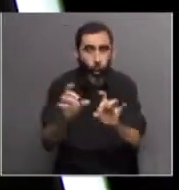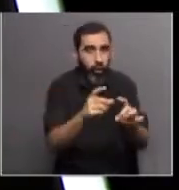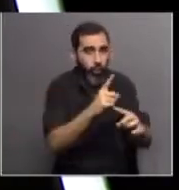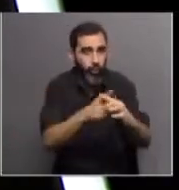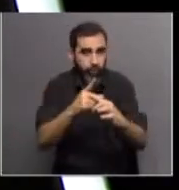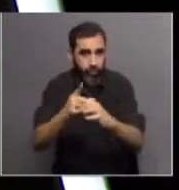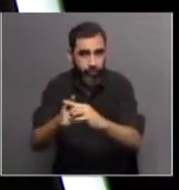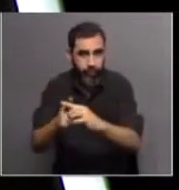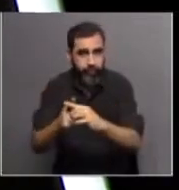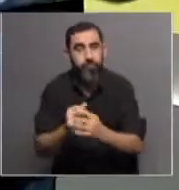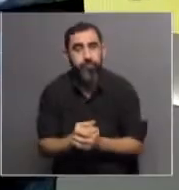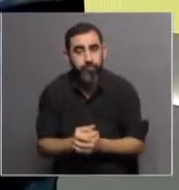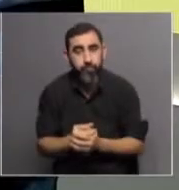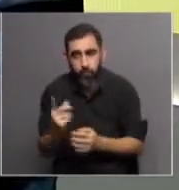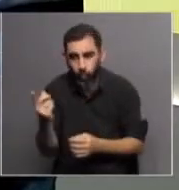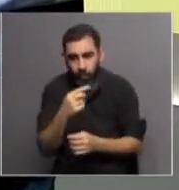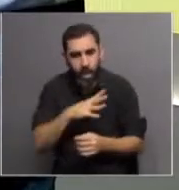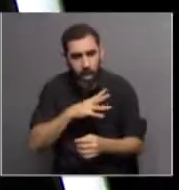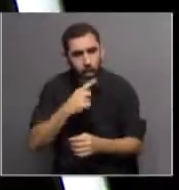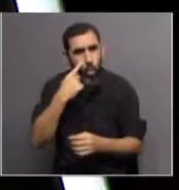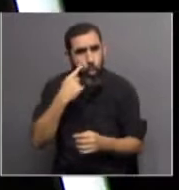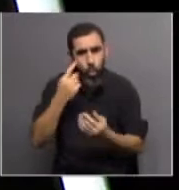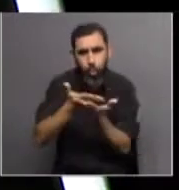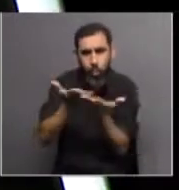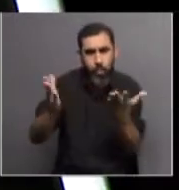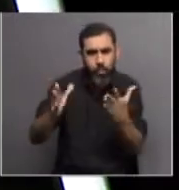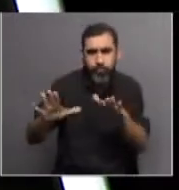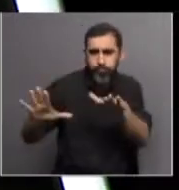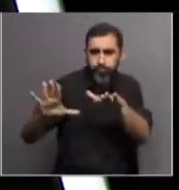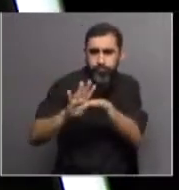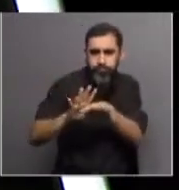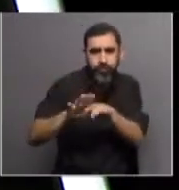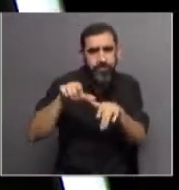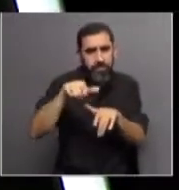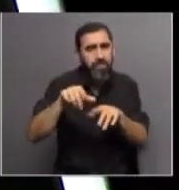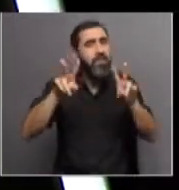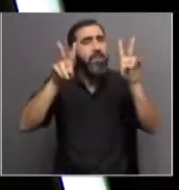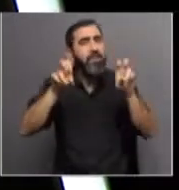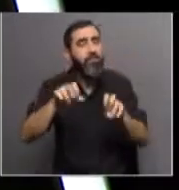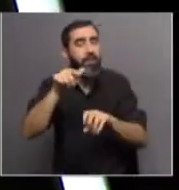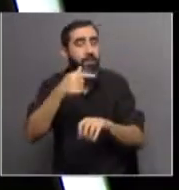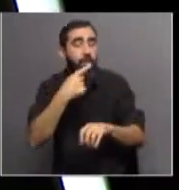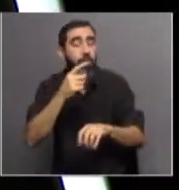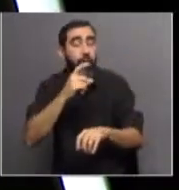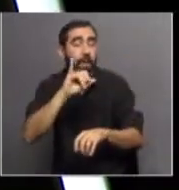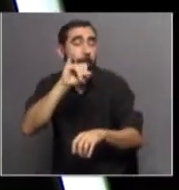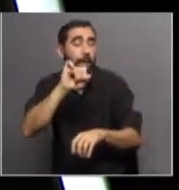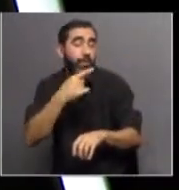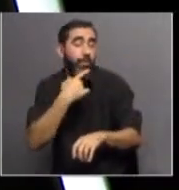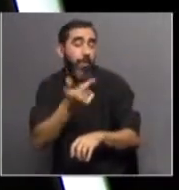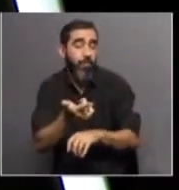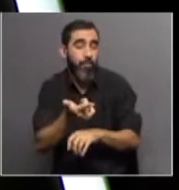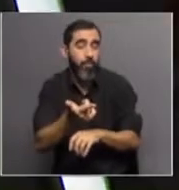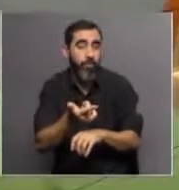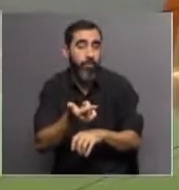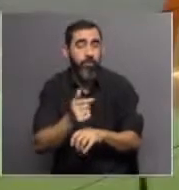infectividad. Y ustedes tenían una gráfica que era un calco, un movimiento con el otro, que tiene que ver con lo que pasaba en el mes de mayo, por ejemplo, el corte